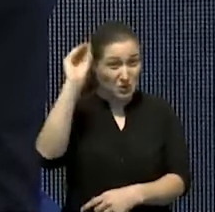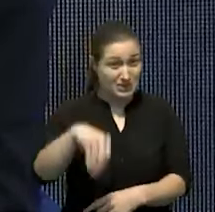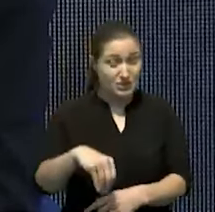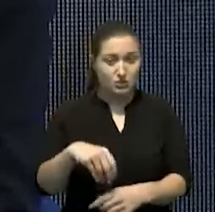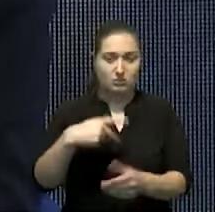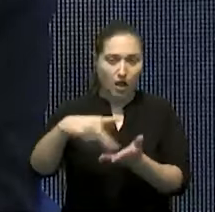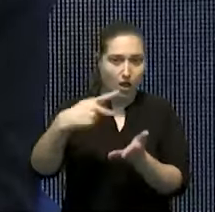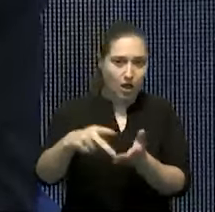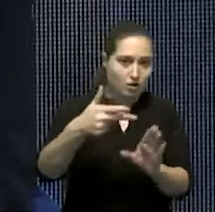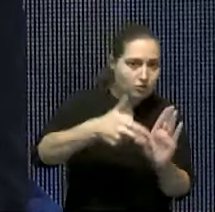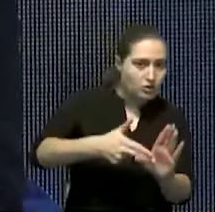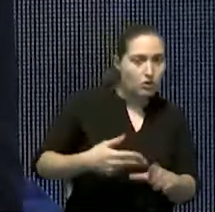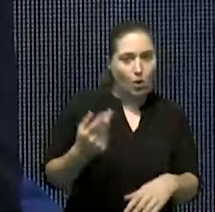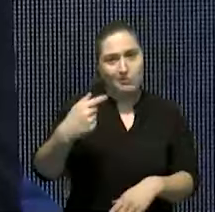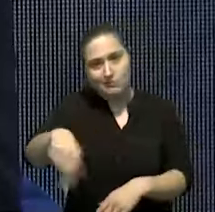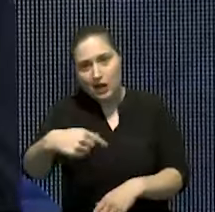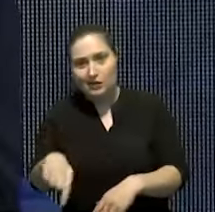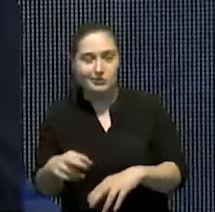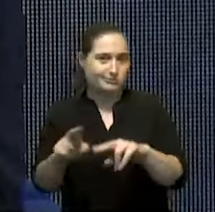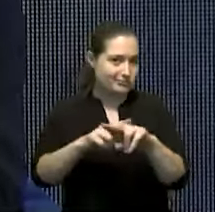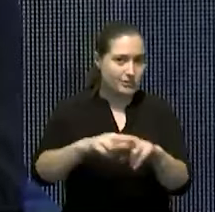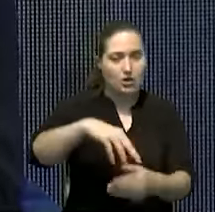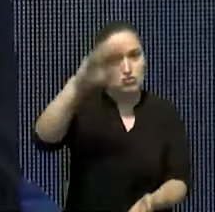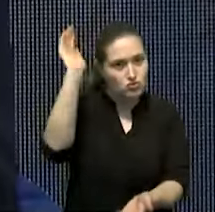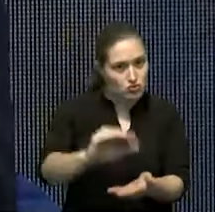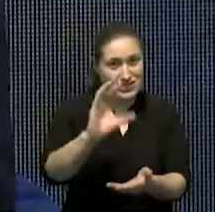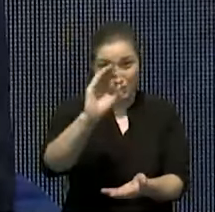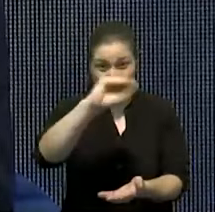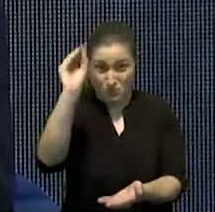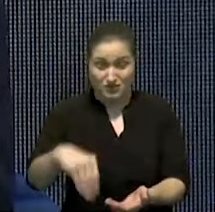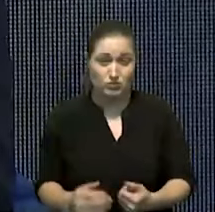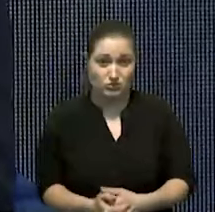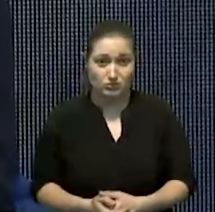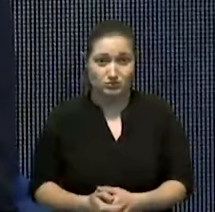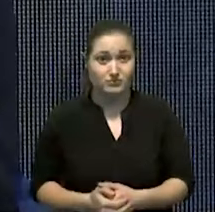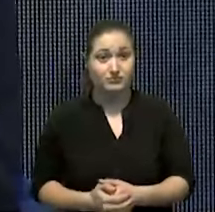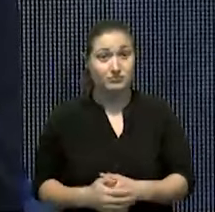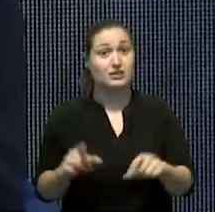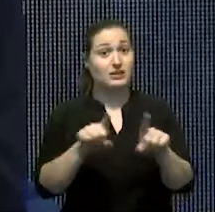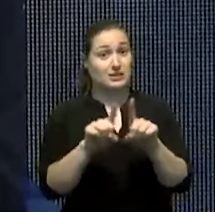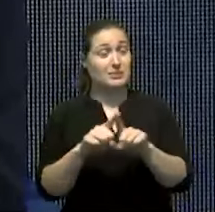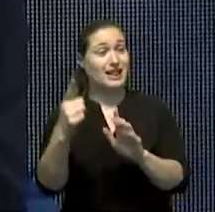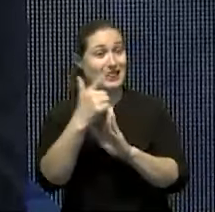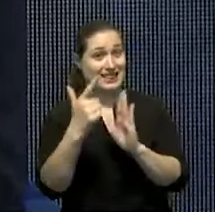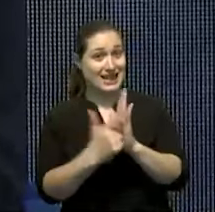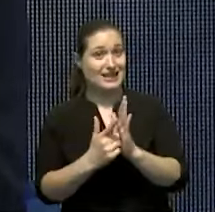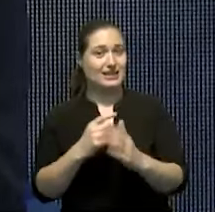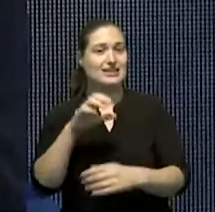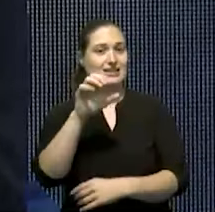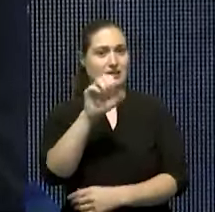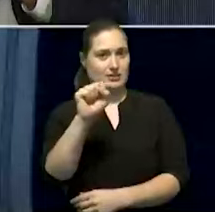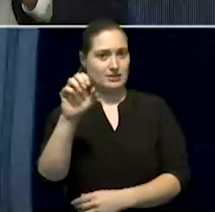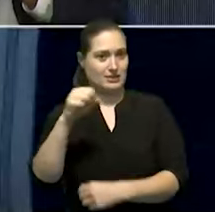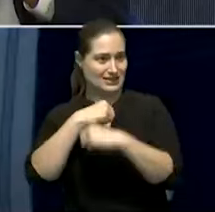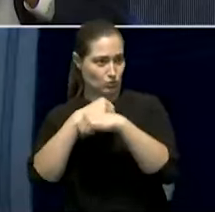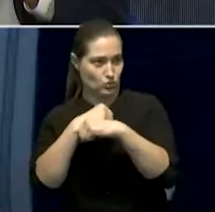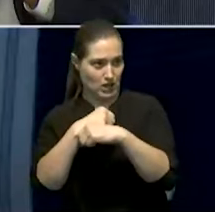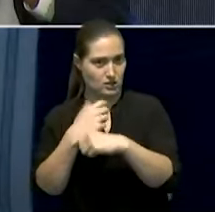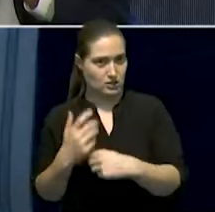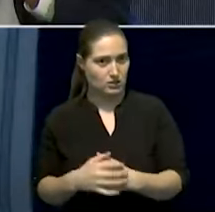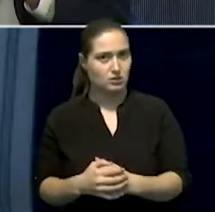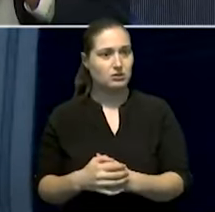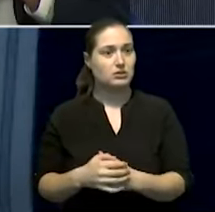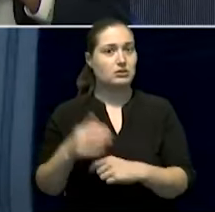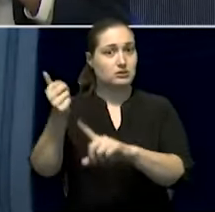costo la atención primaria que estamos hablando desde que se aprobó la ley de seguridad Social para que en cada sector